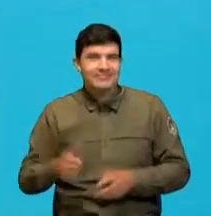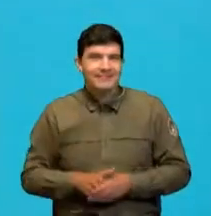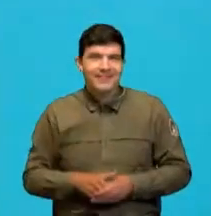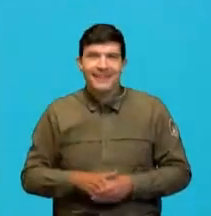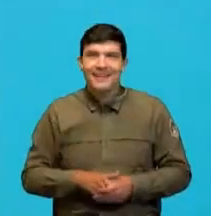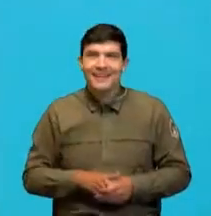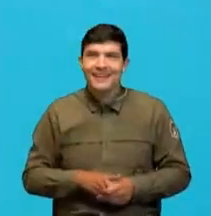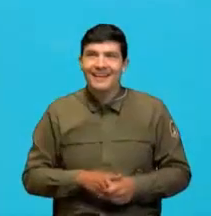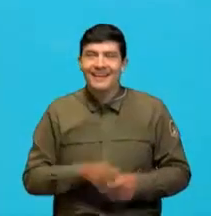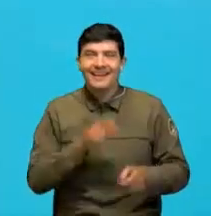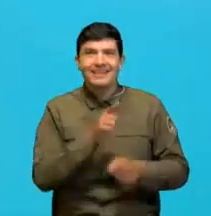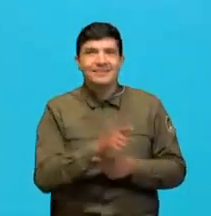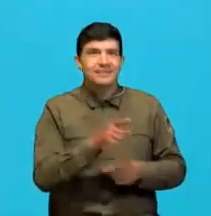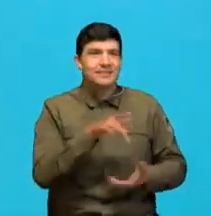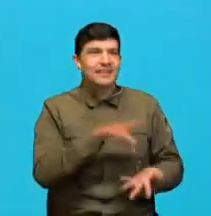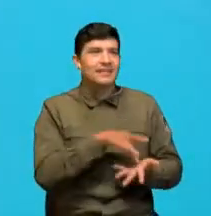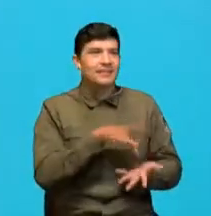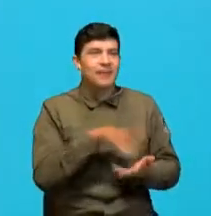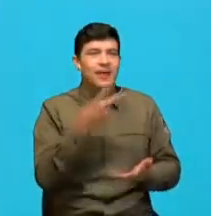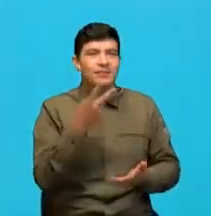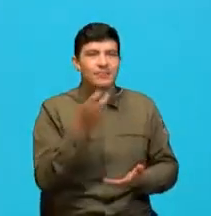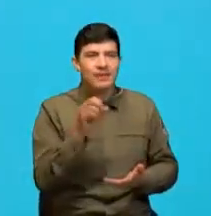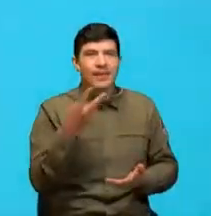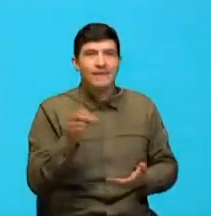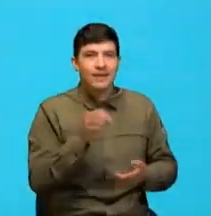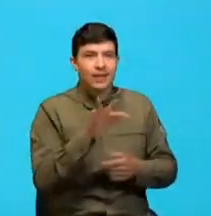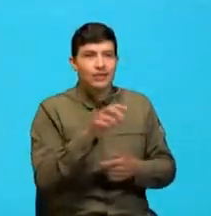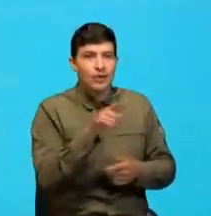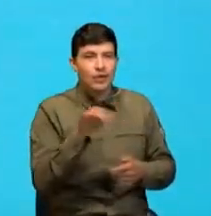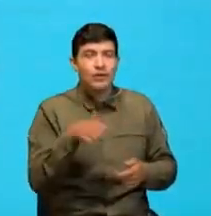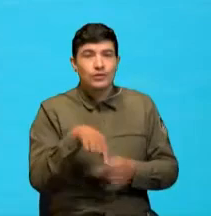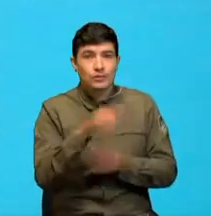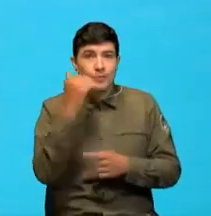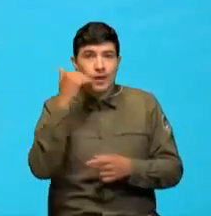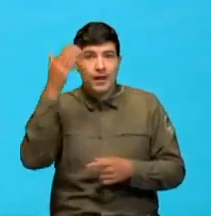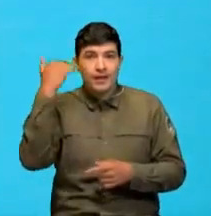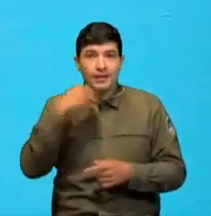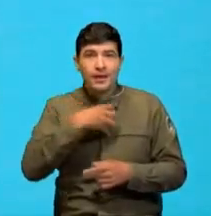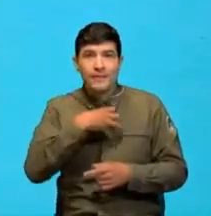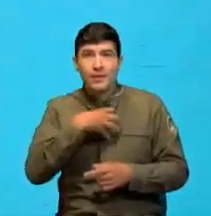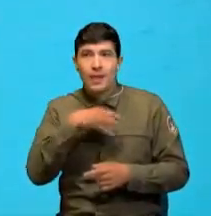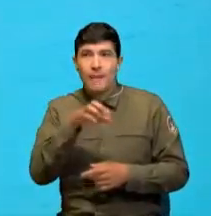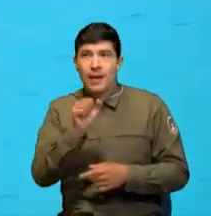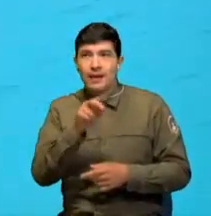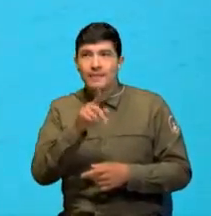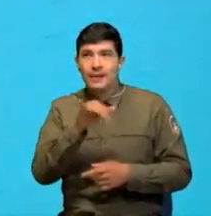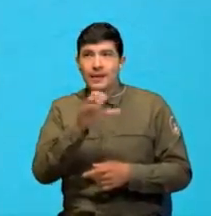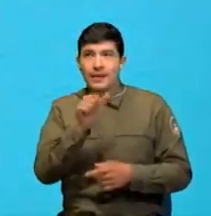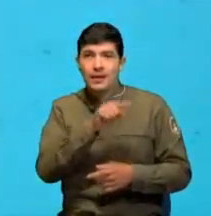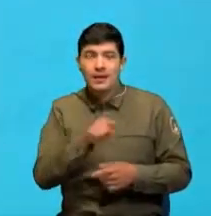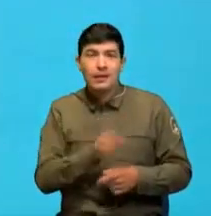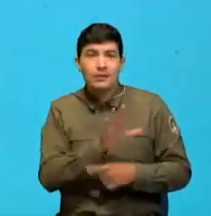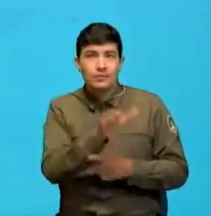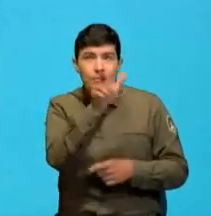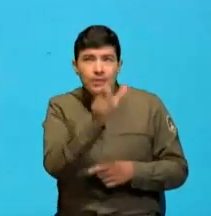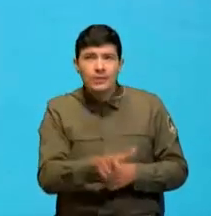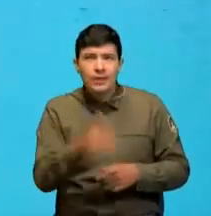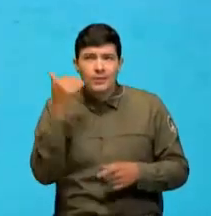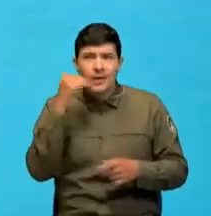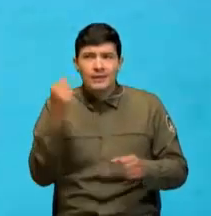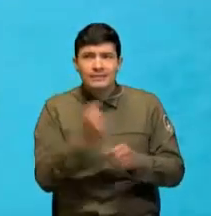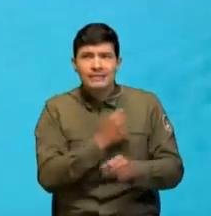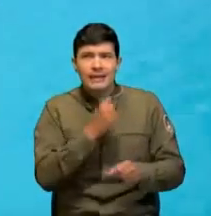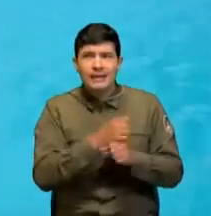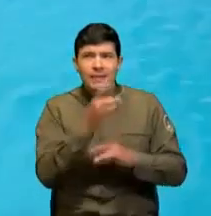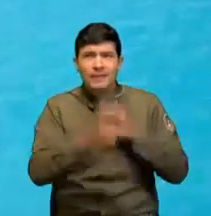en Tokio 2020 y recientemente fue campeona en los Panamericanos. La deportista trabajó para perfeccionar la técnica